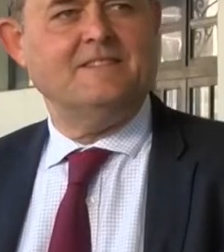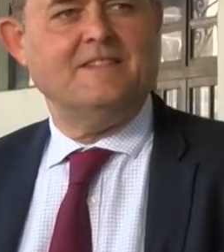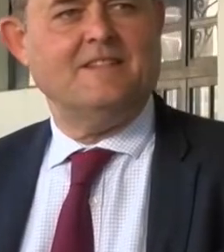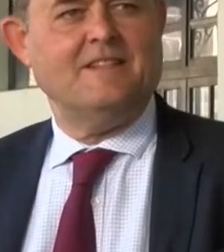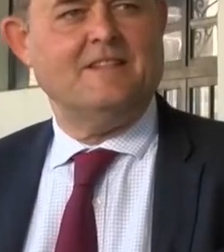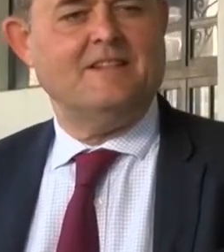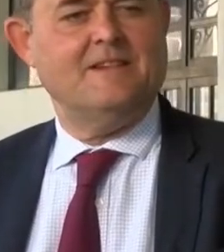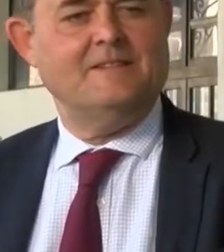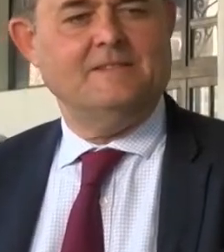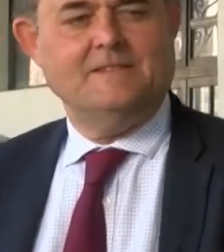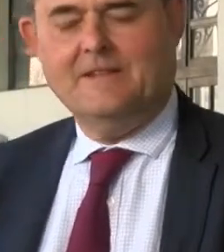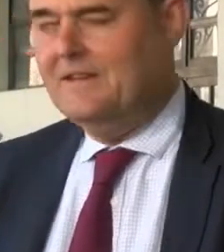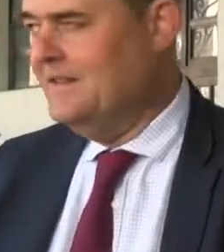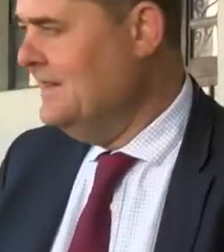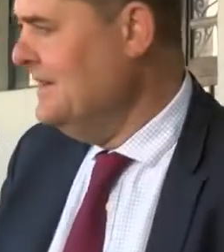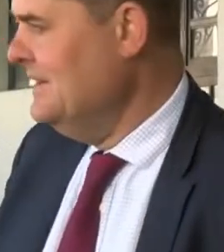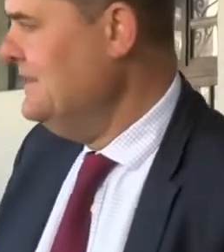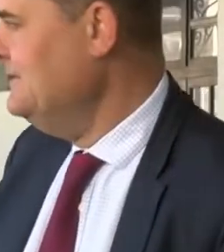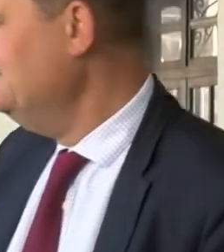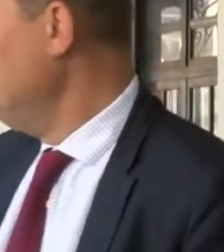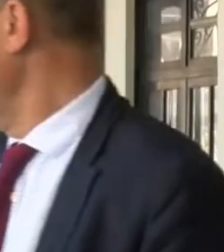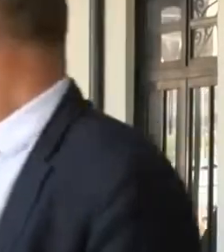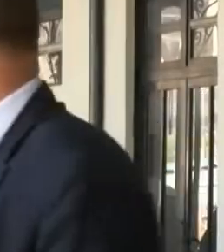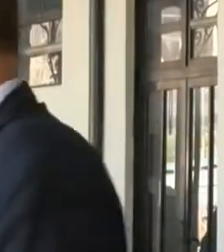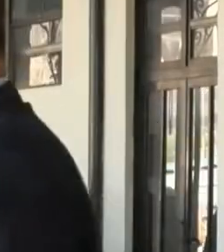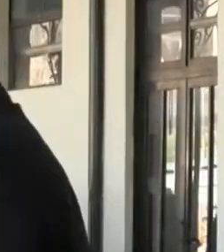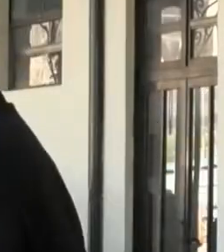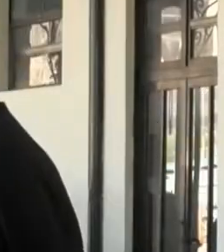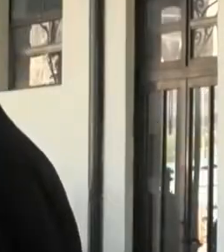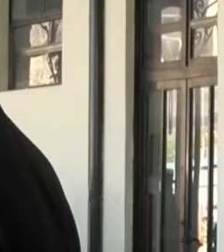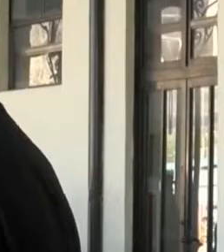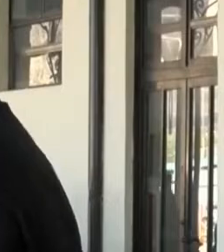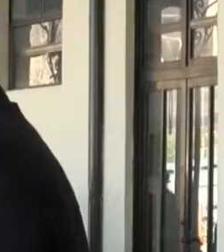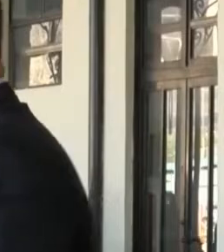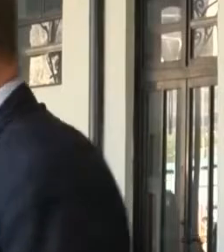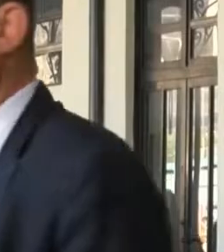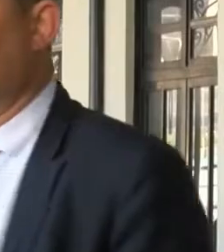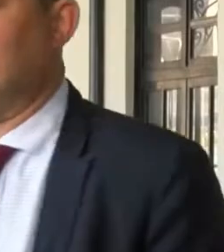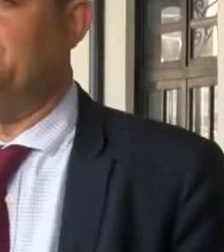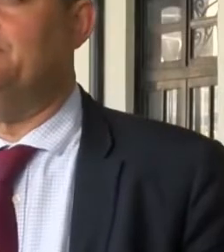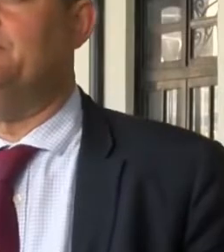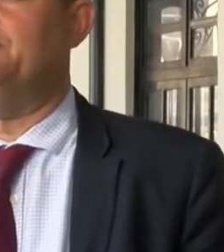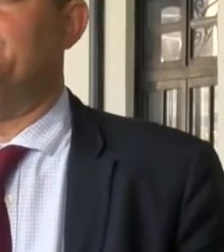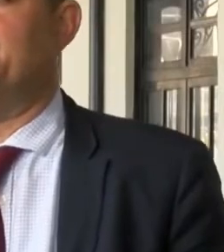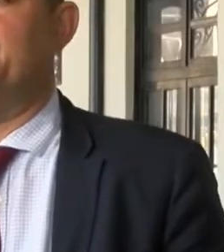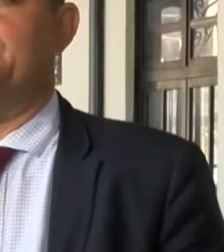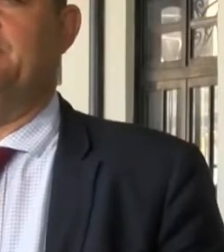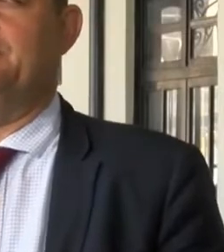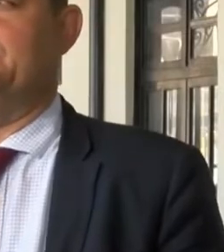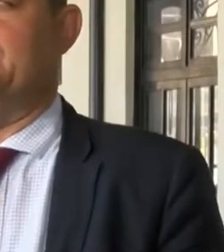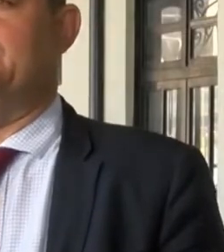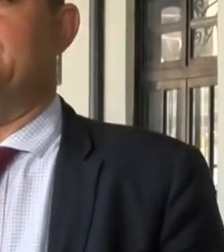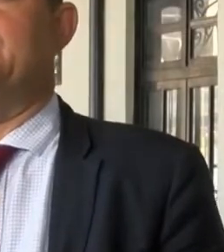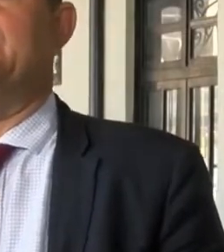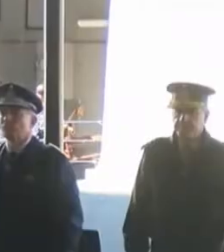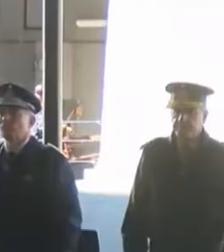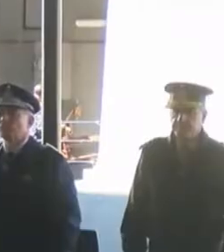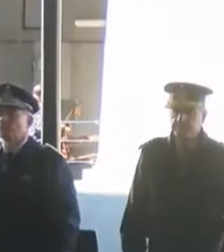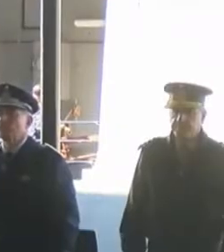los 200 millas nuestras no haya pesca que no esté autorizada y